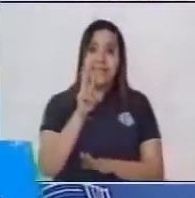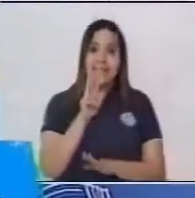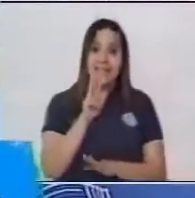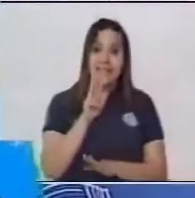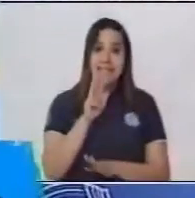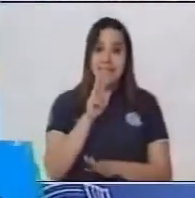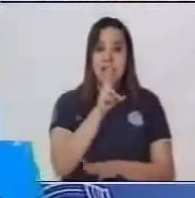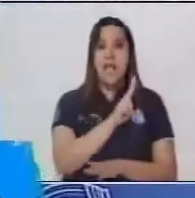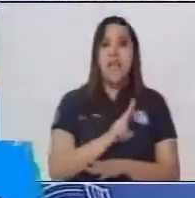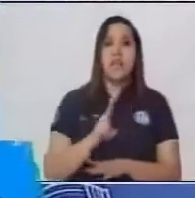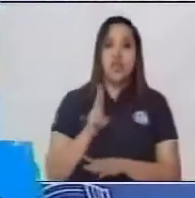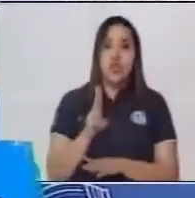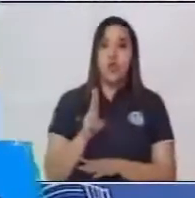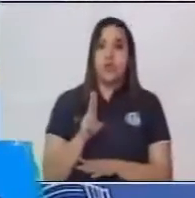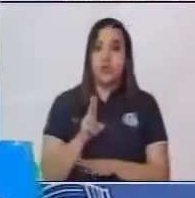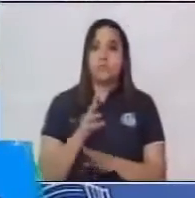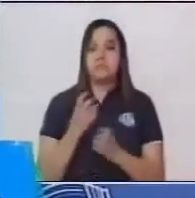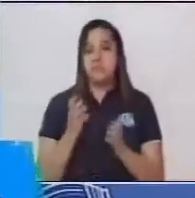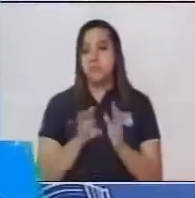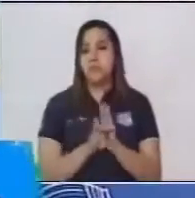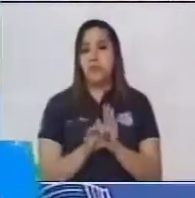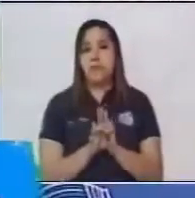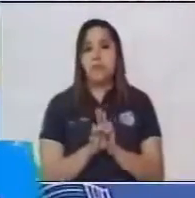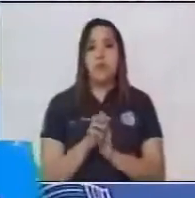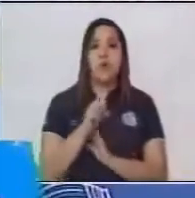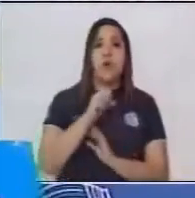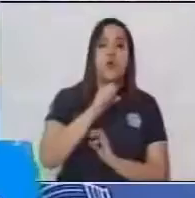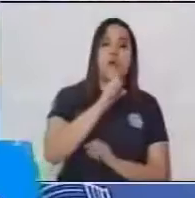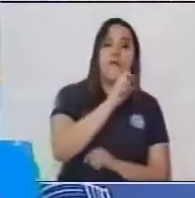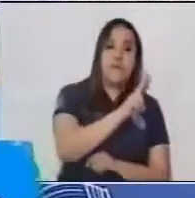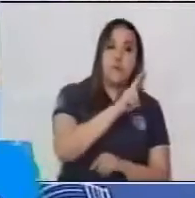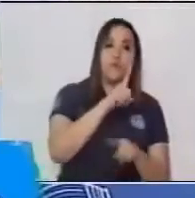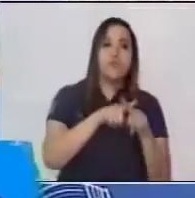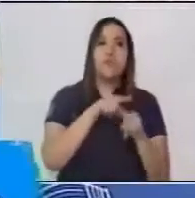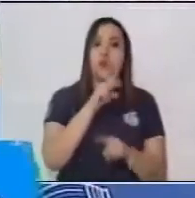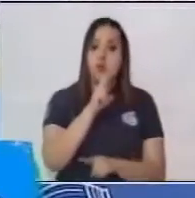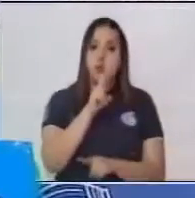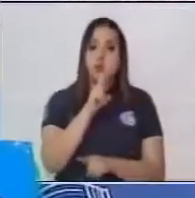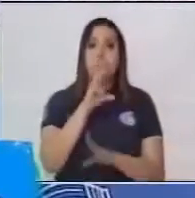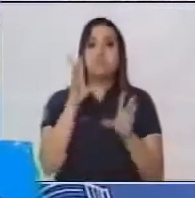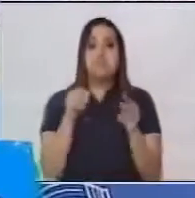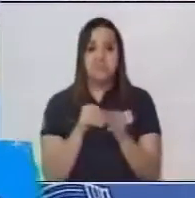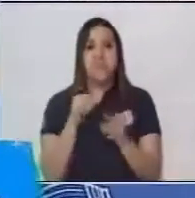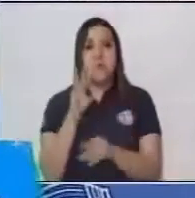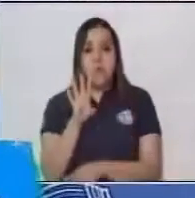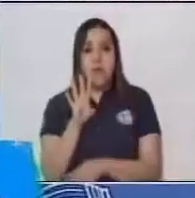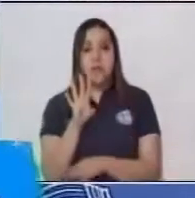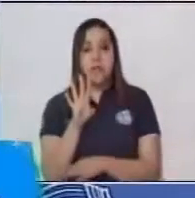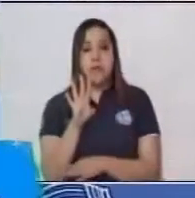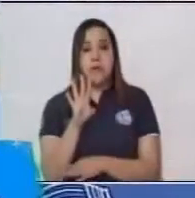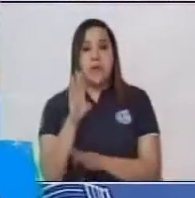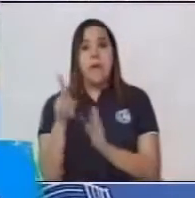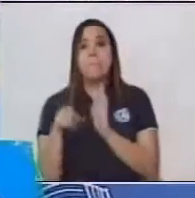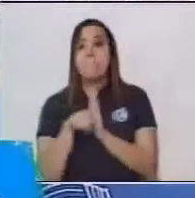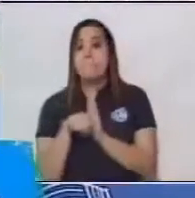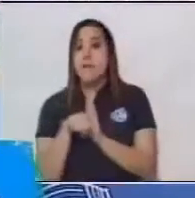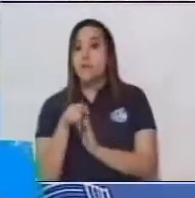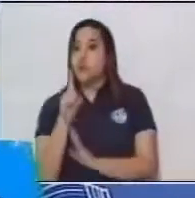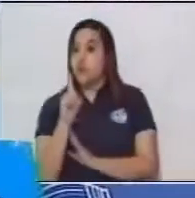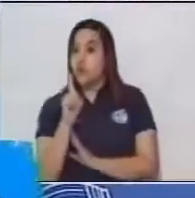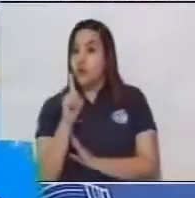2. Ok, entonces digamos, 2 por 2, 4. Menos 1,